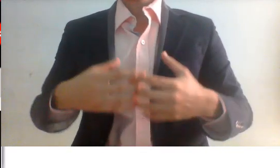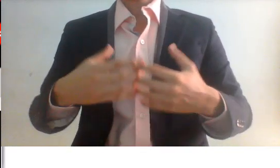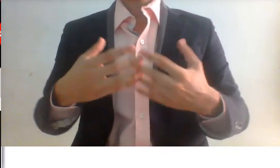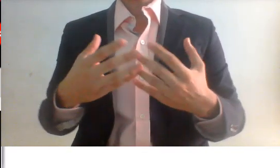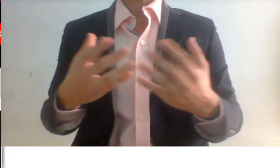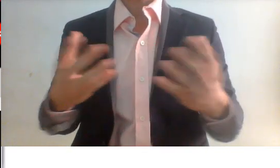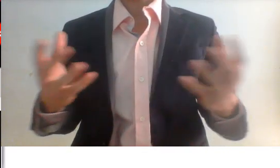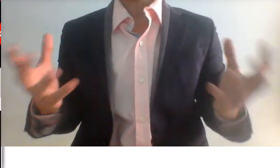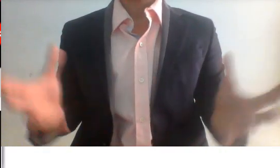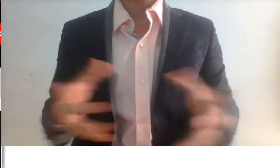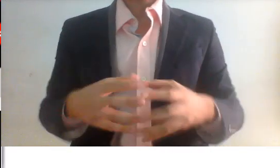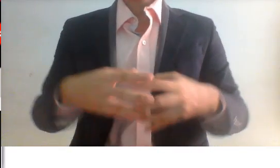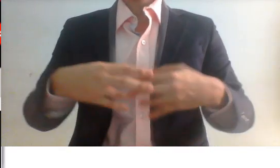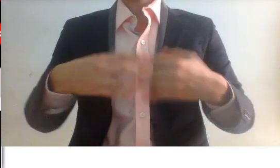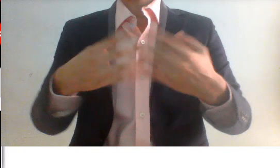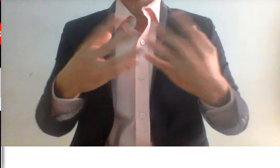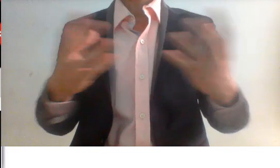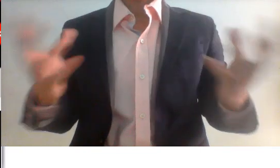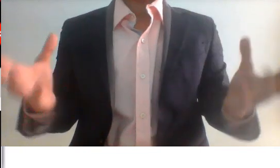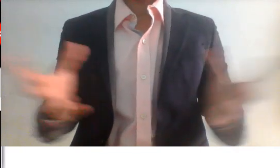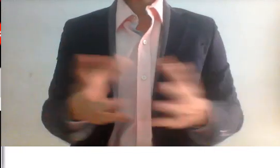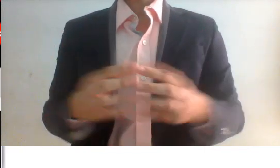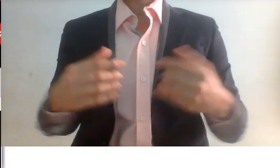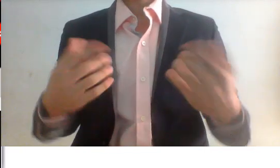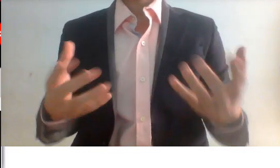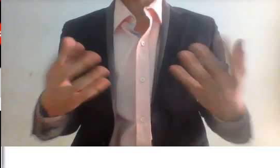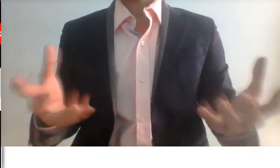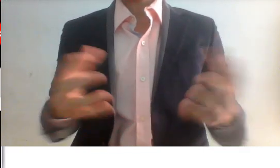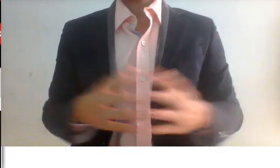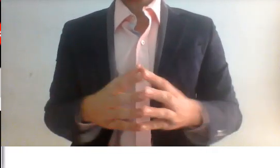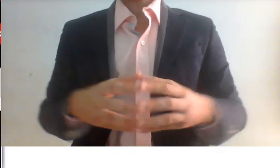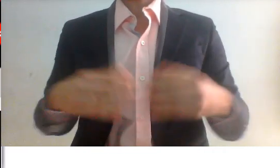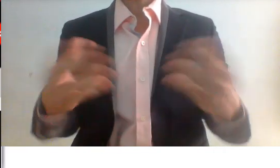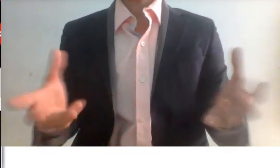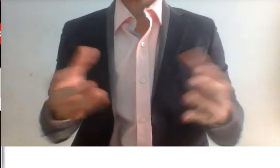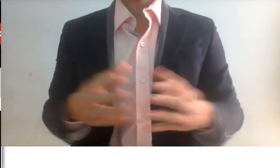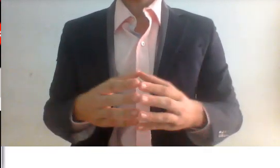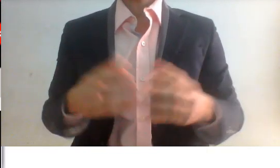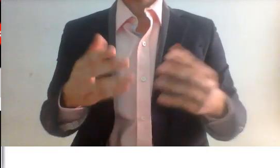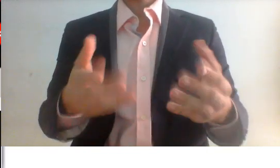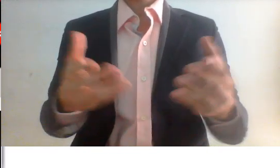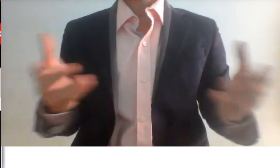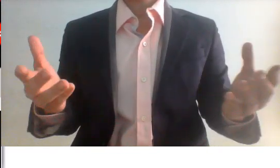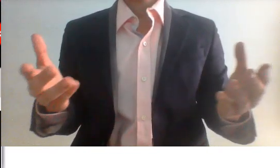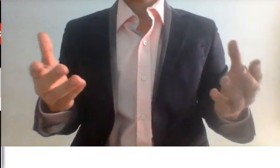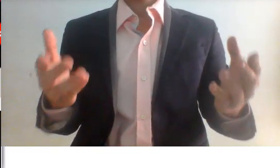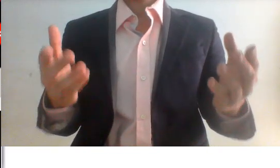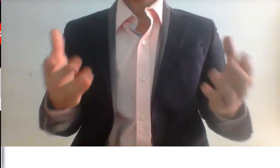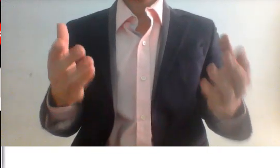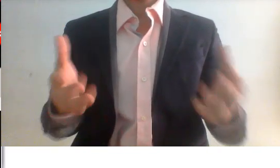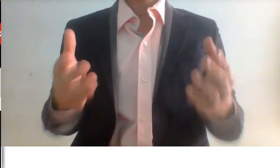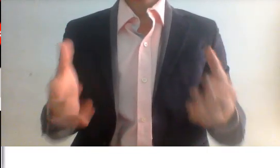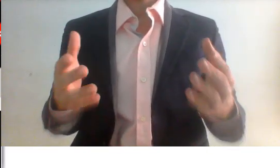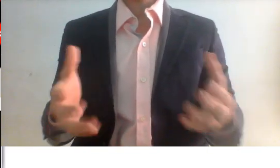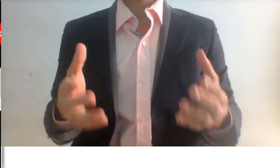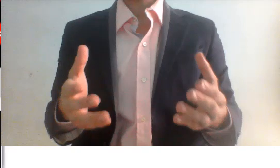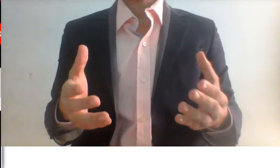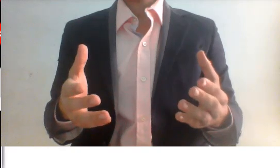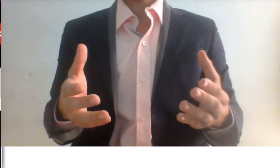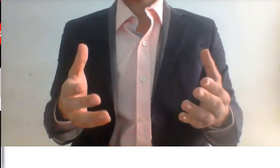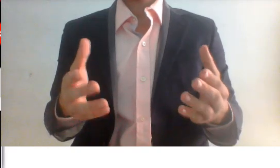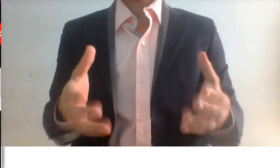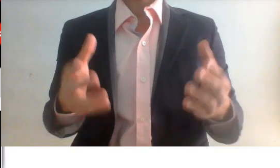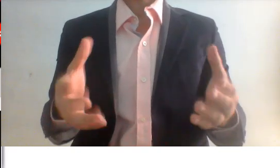personaje medio retorcido, medio, vamos a decir, incapaz de razonar, va a creerse que pues este tipo de